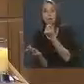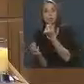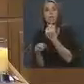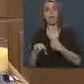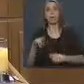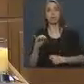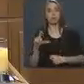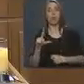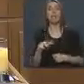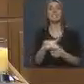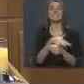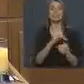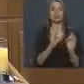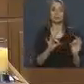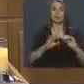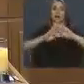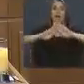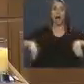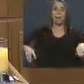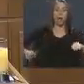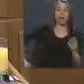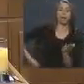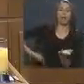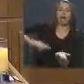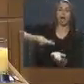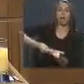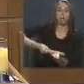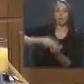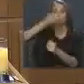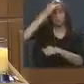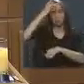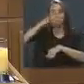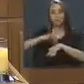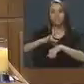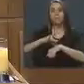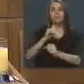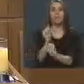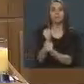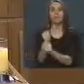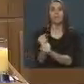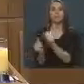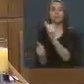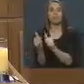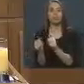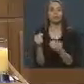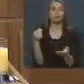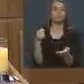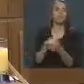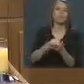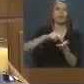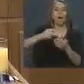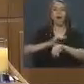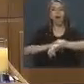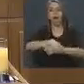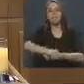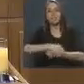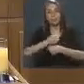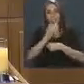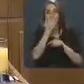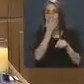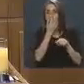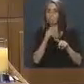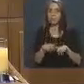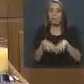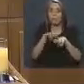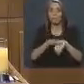más allá del aporte que significa situaciones de enfermedades profesionales y accidentes del trabajo. Este es un fondo que se crea